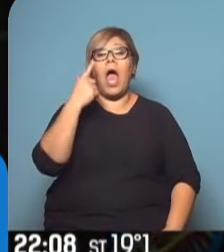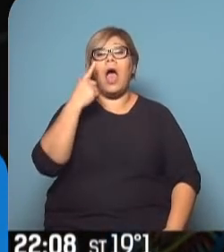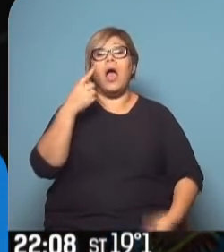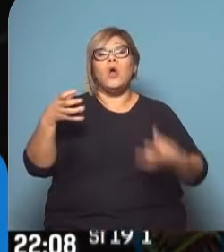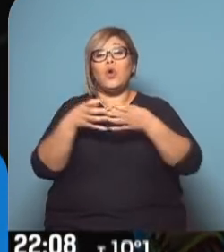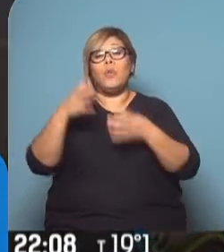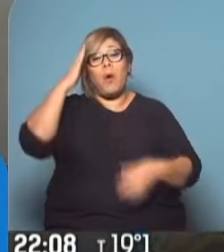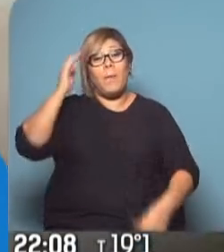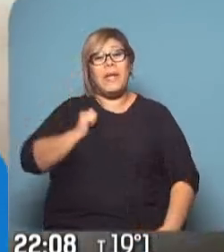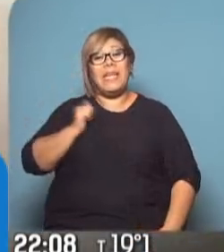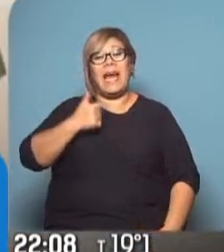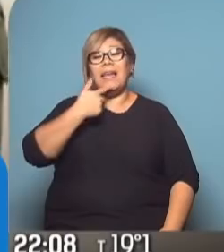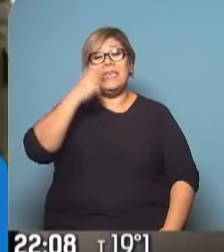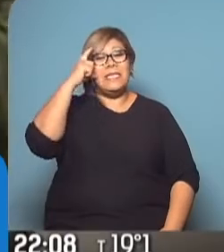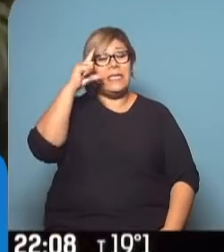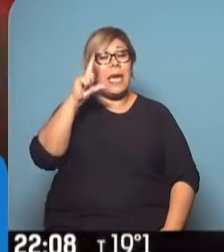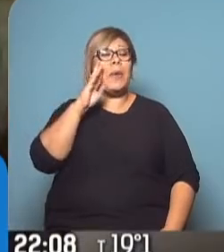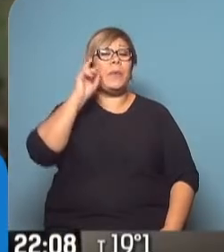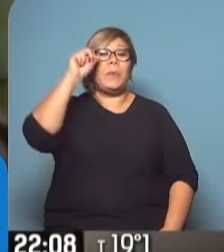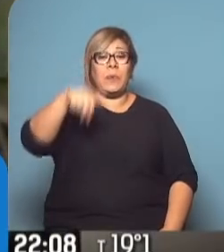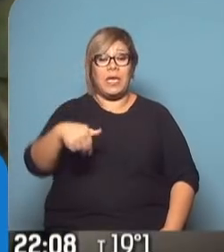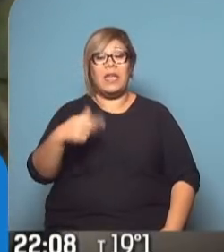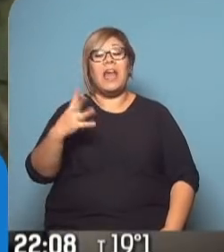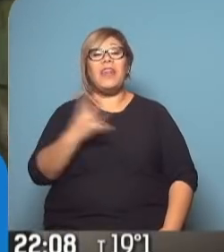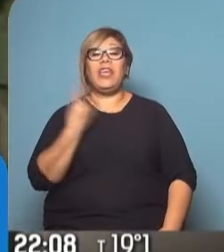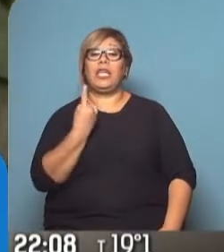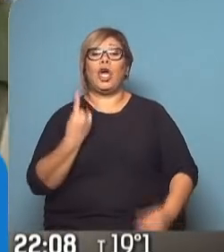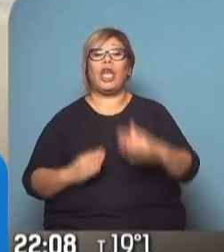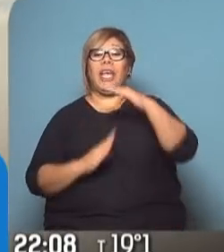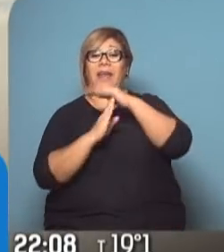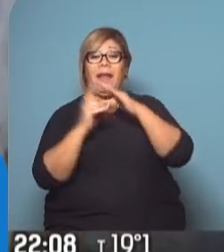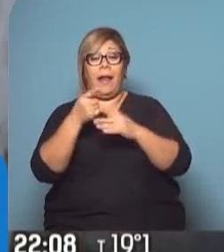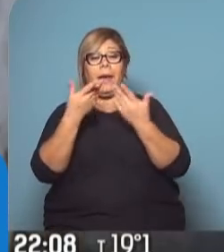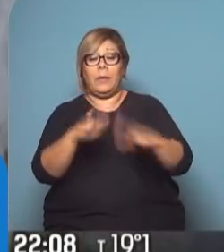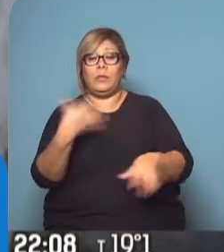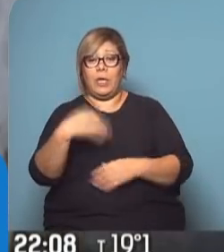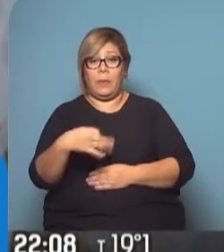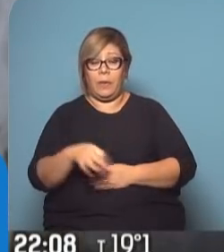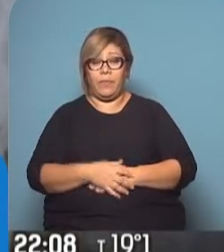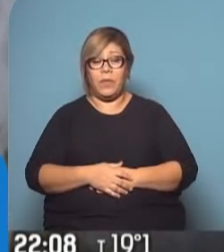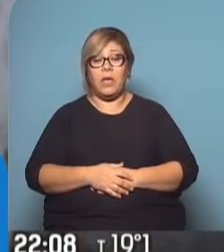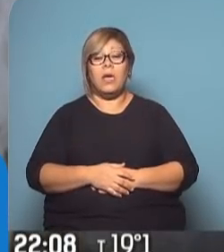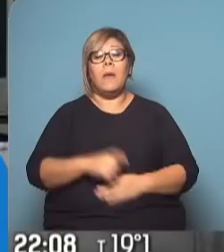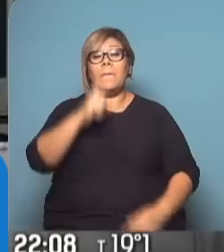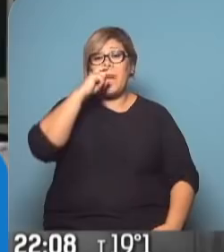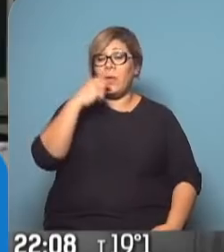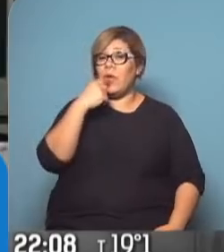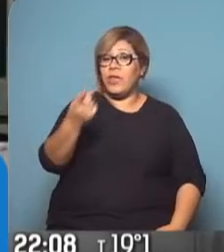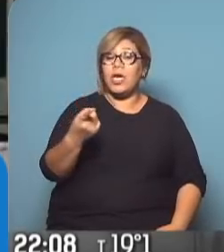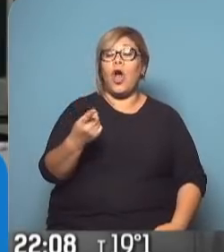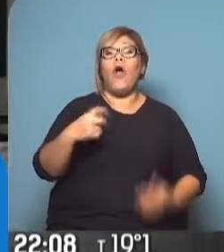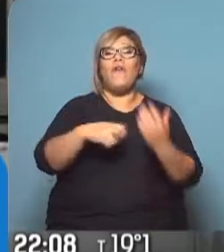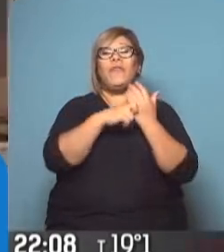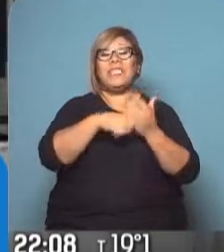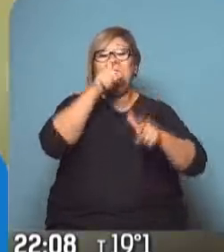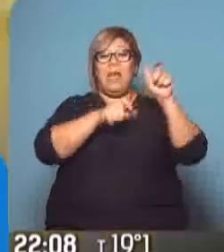estima que abrirá una amplia nueva purga en las Fuerzas Armadas. Maduro anunció además que 3 fiscales investigarán los hechos acontecidos